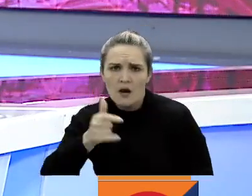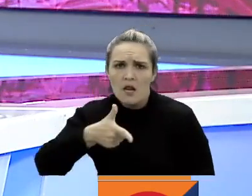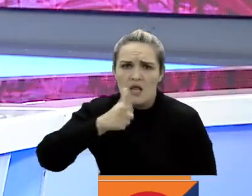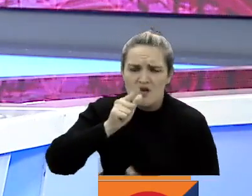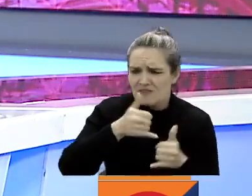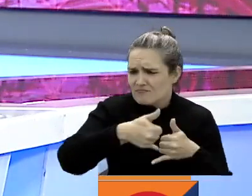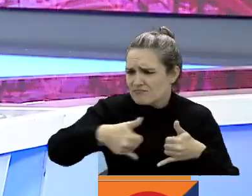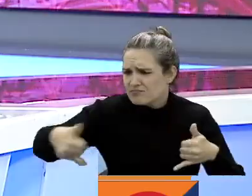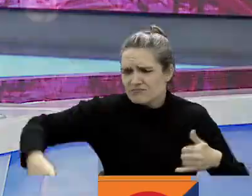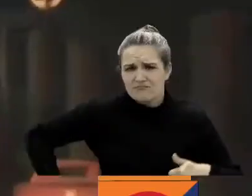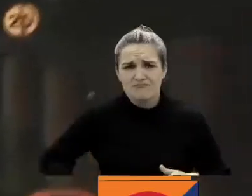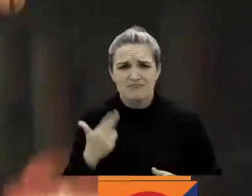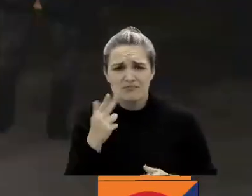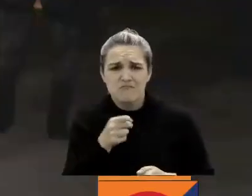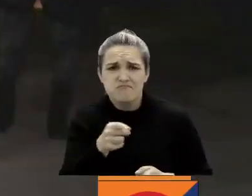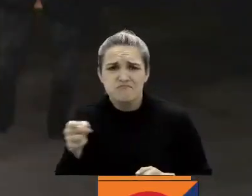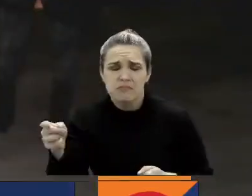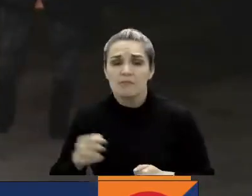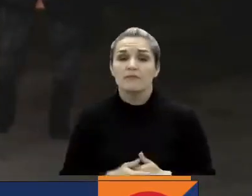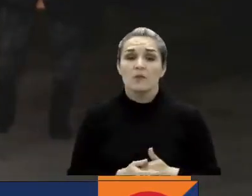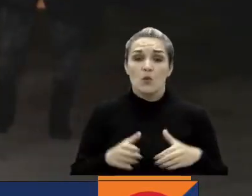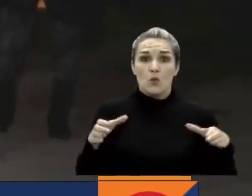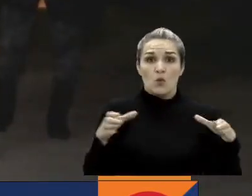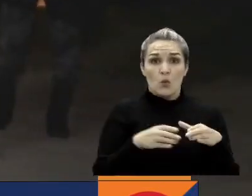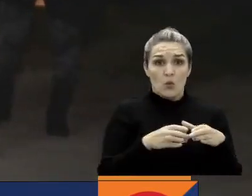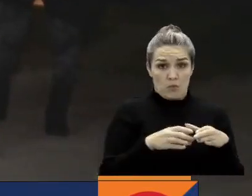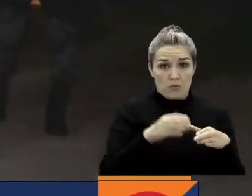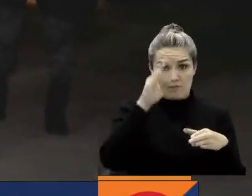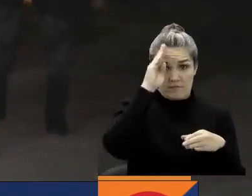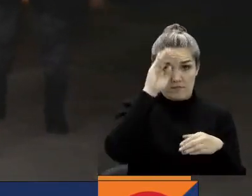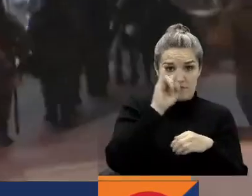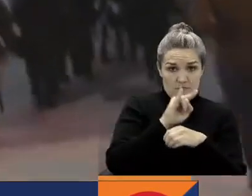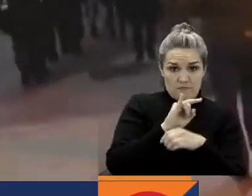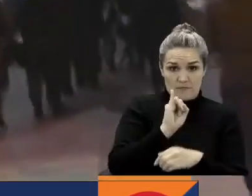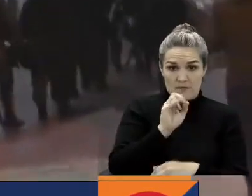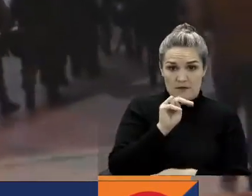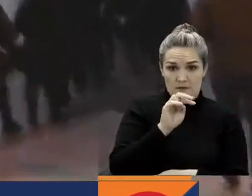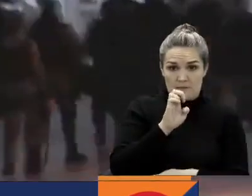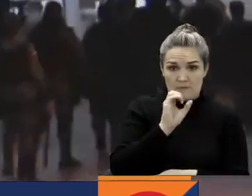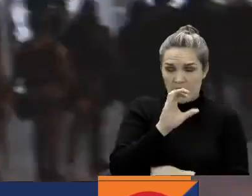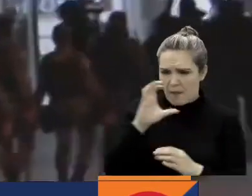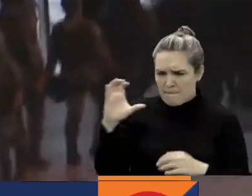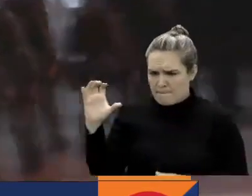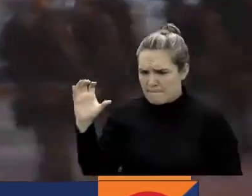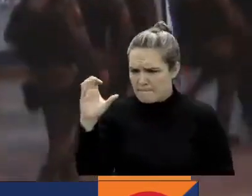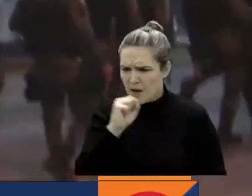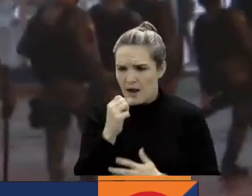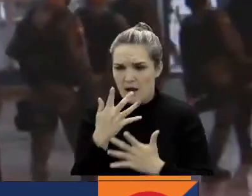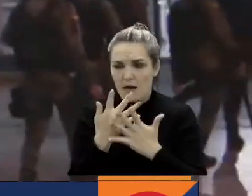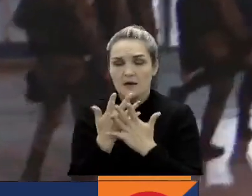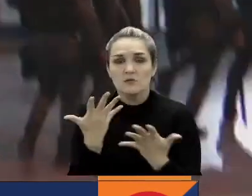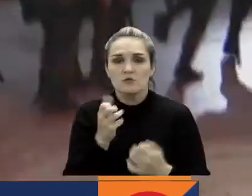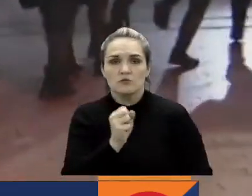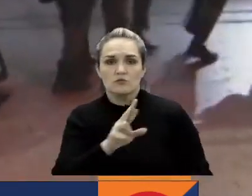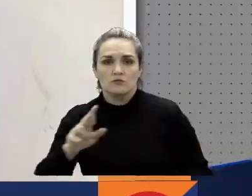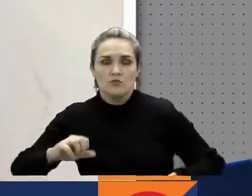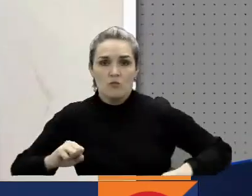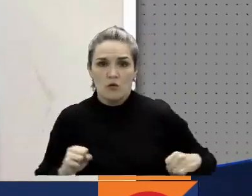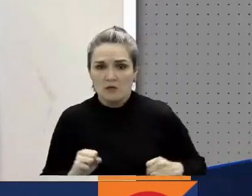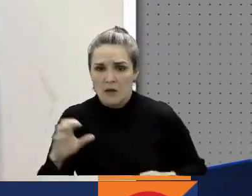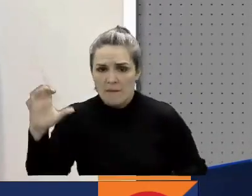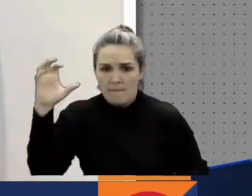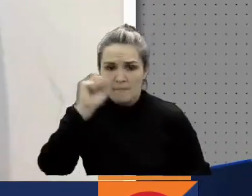grupo especial del INPEC llevó a cabo un operativo en la penitenciaría La Picota, ubicada en el sur de Bogotá. El resultado fue la incautación